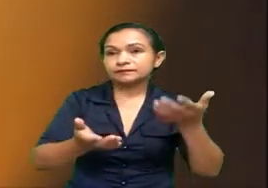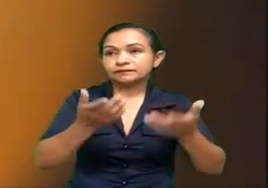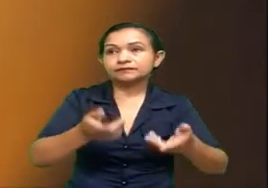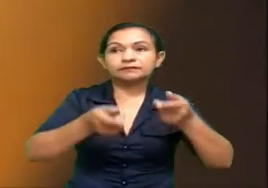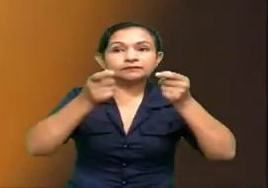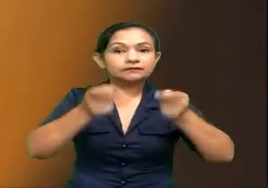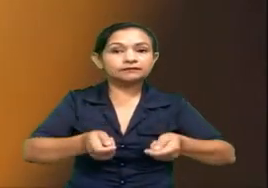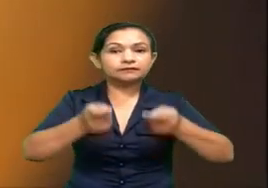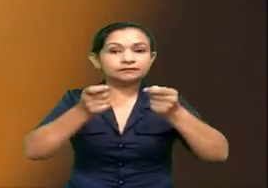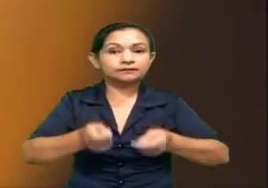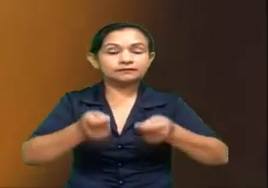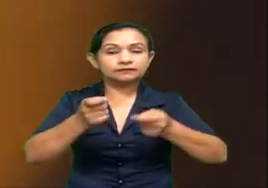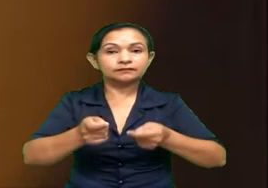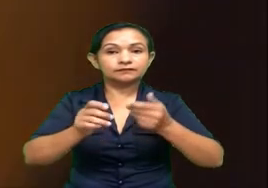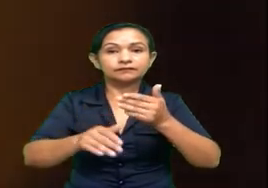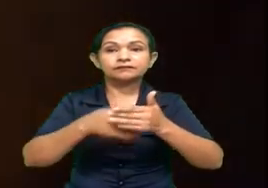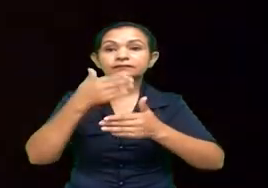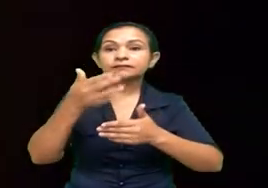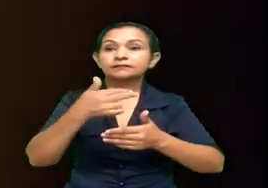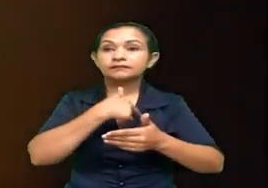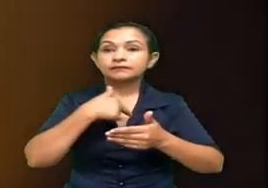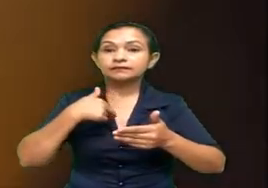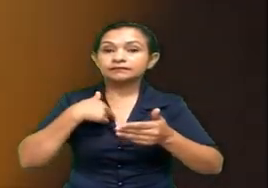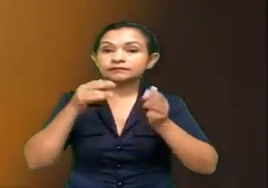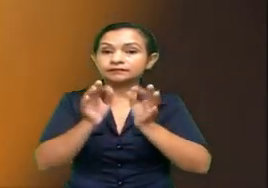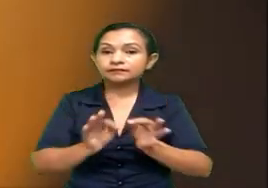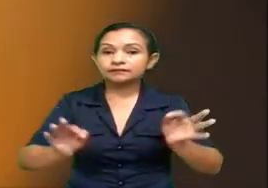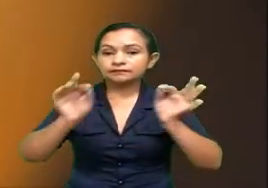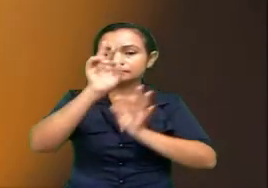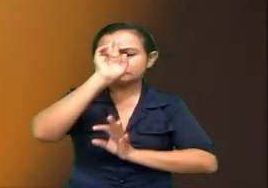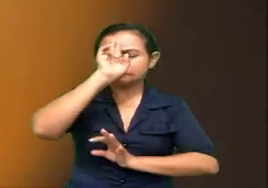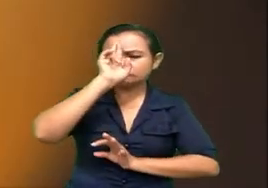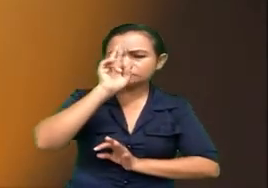cuentas, los principales responsables